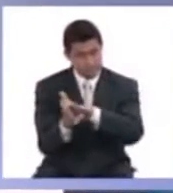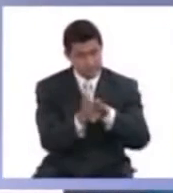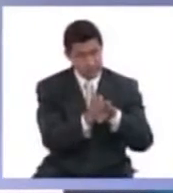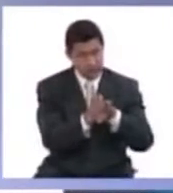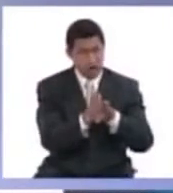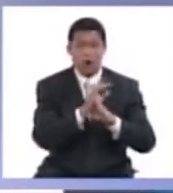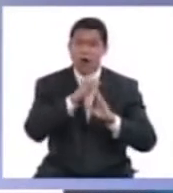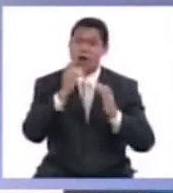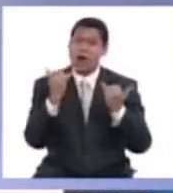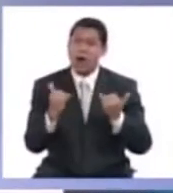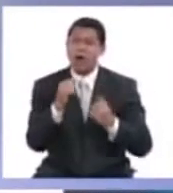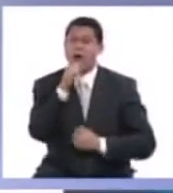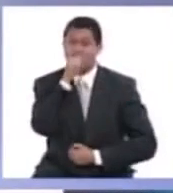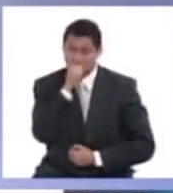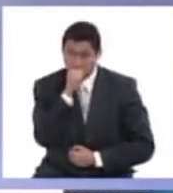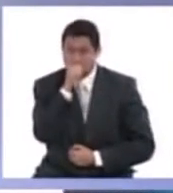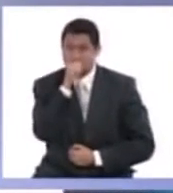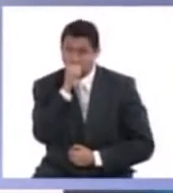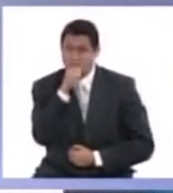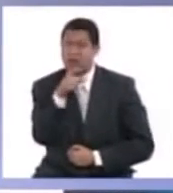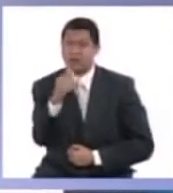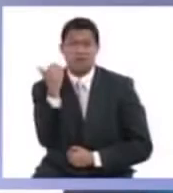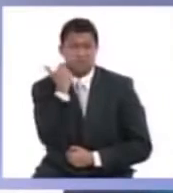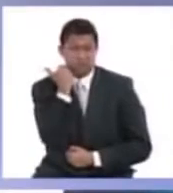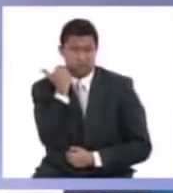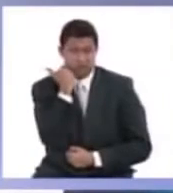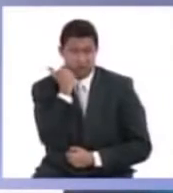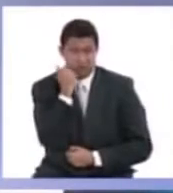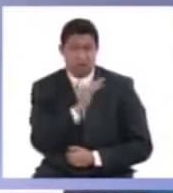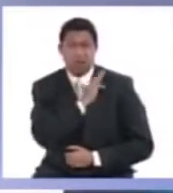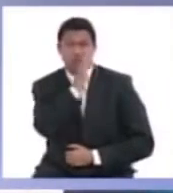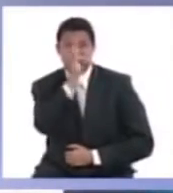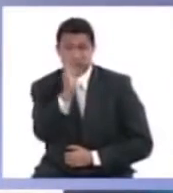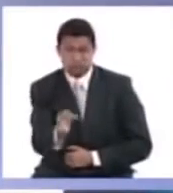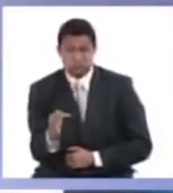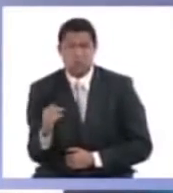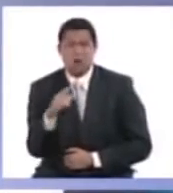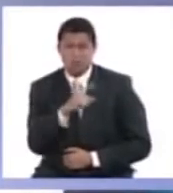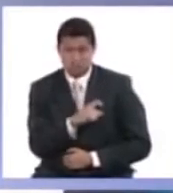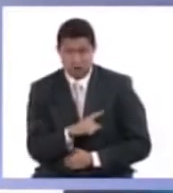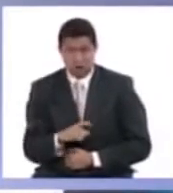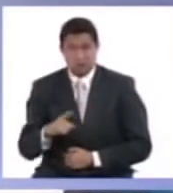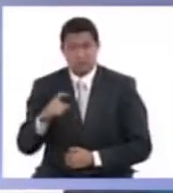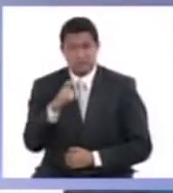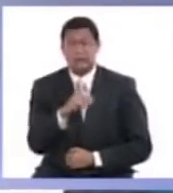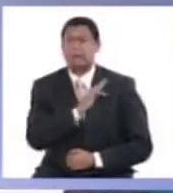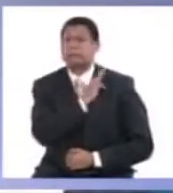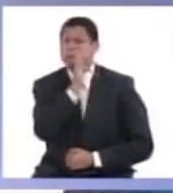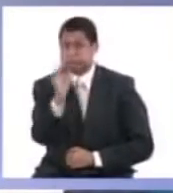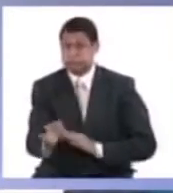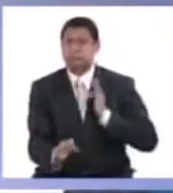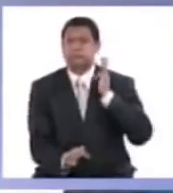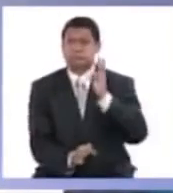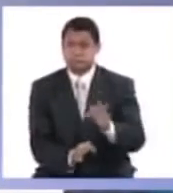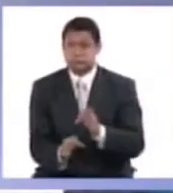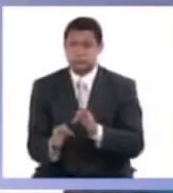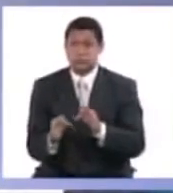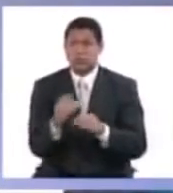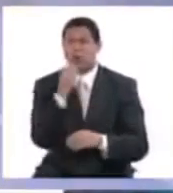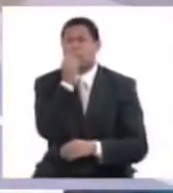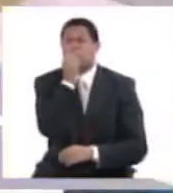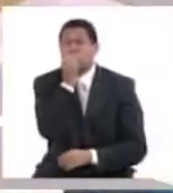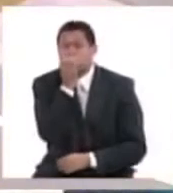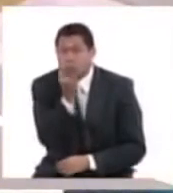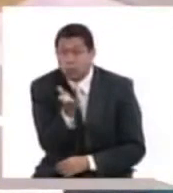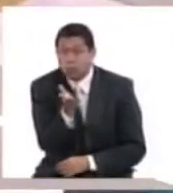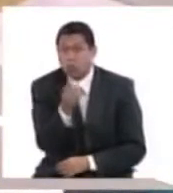con el tema de la tuberculosis. Es una enfermedad transmitida también por un bacilo que es contagiosa a través de fluidos de la